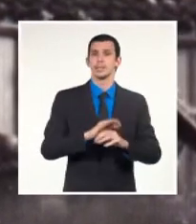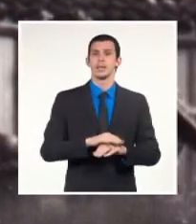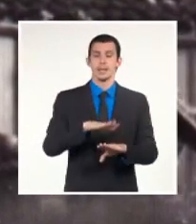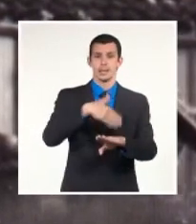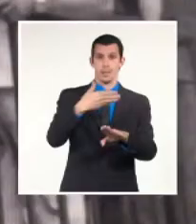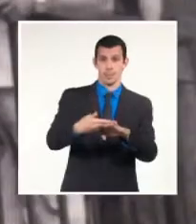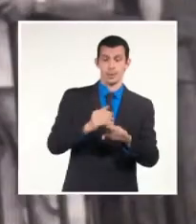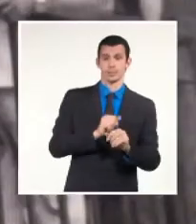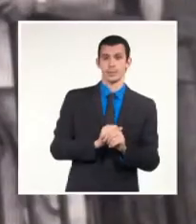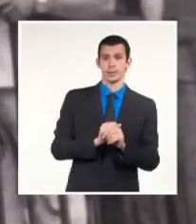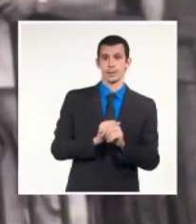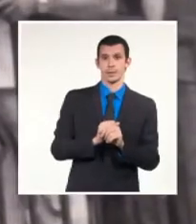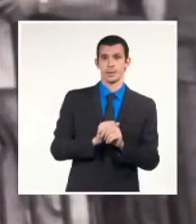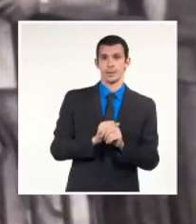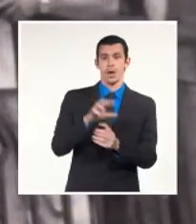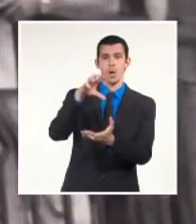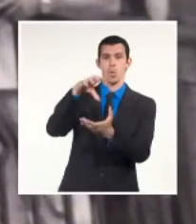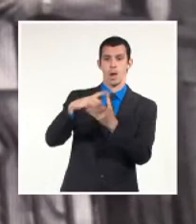Fernández.